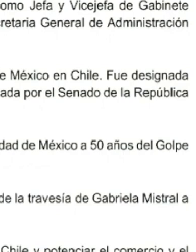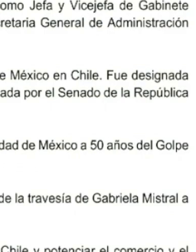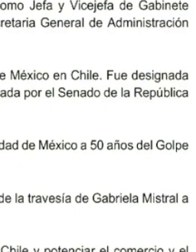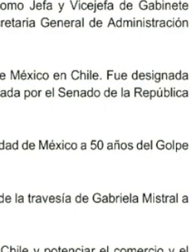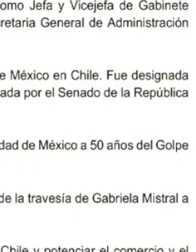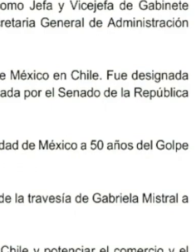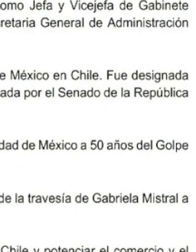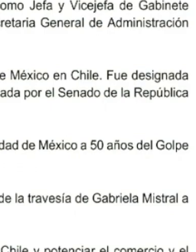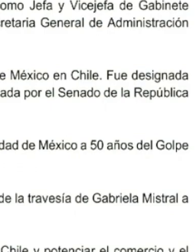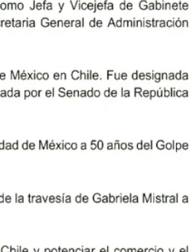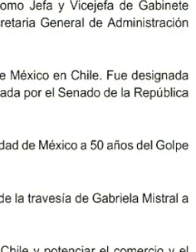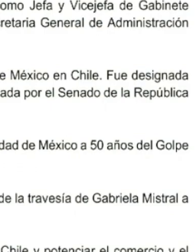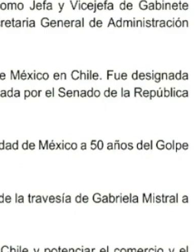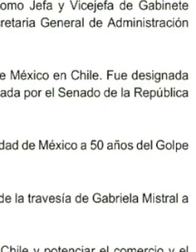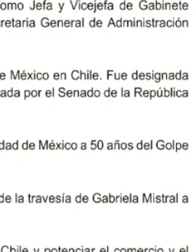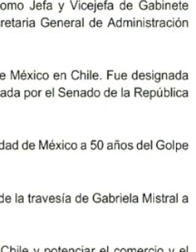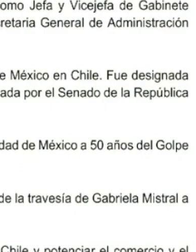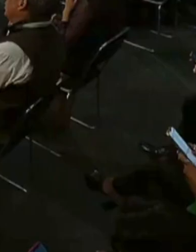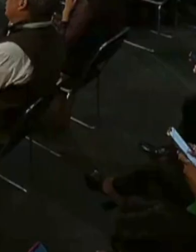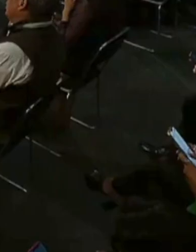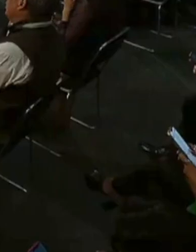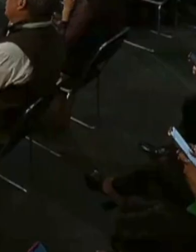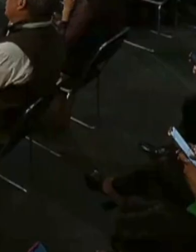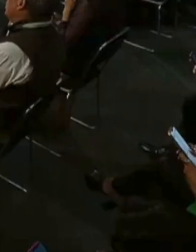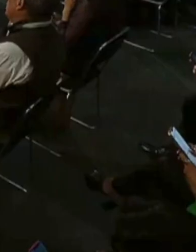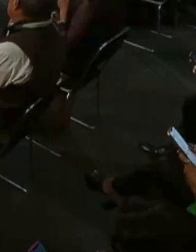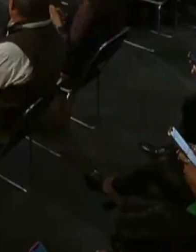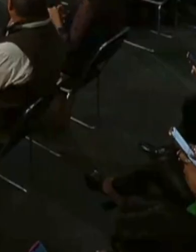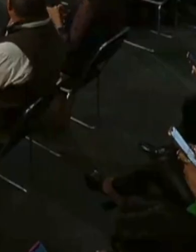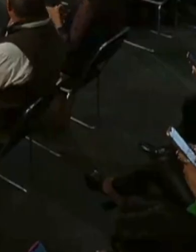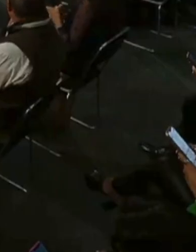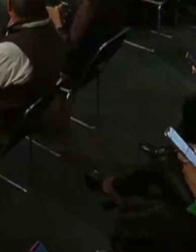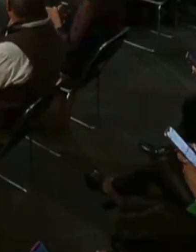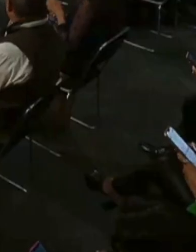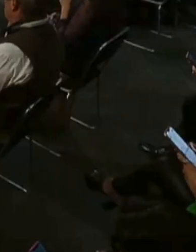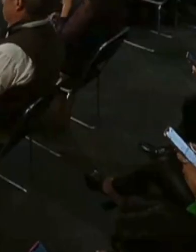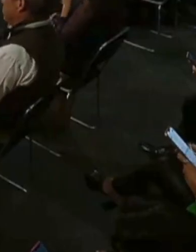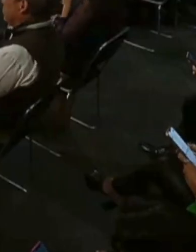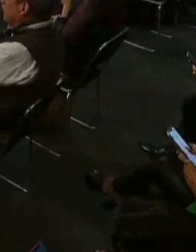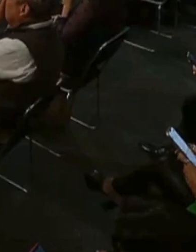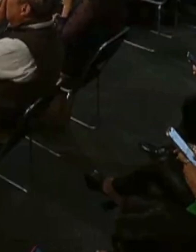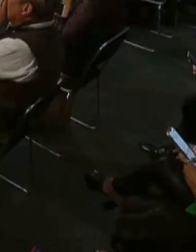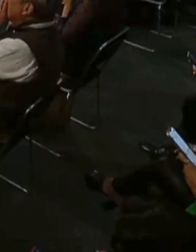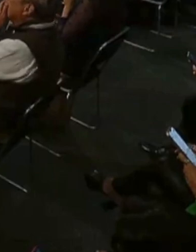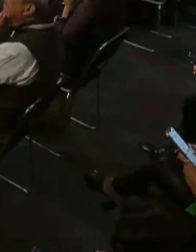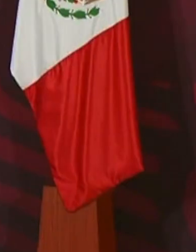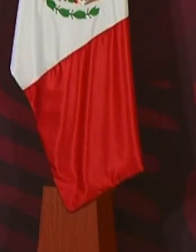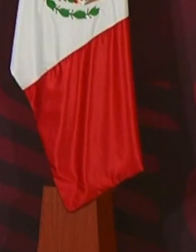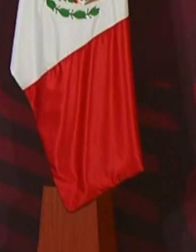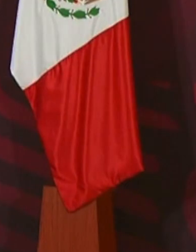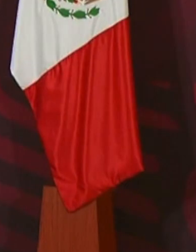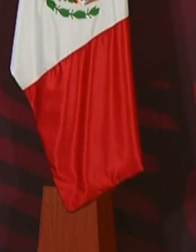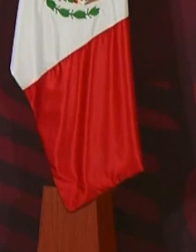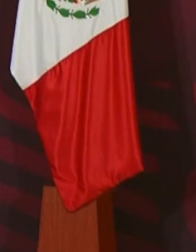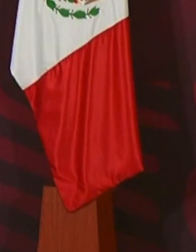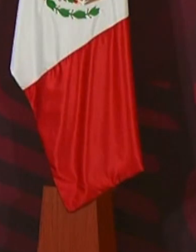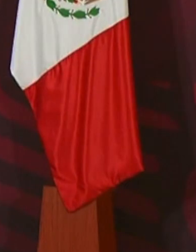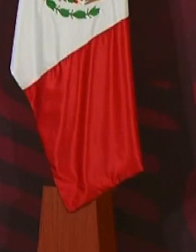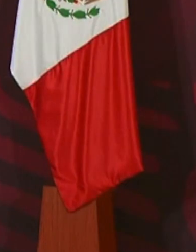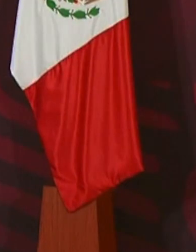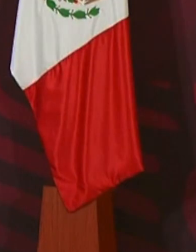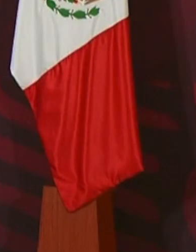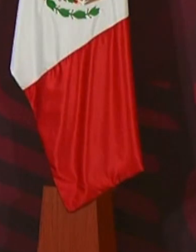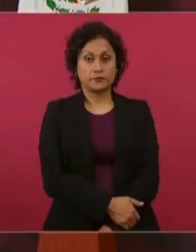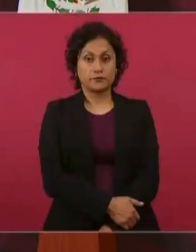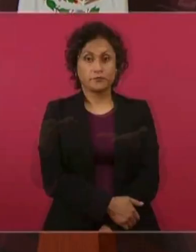propuesta por nosotros y confirmada por el Senado de la República el 13 de septiembre del